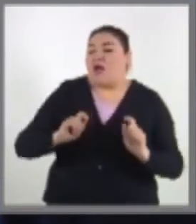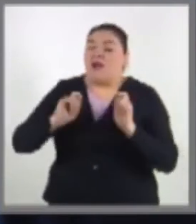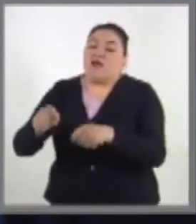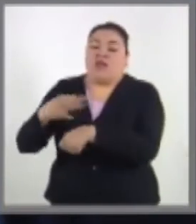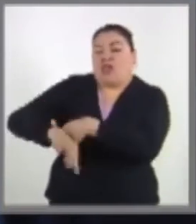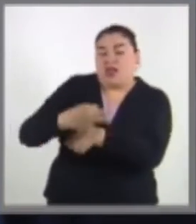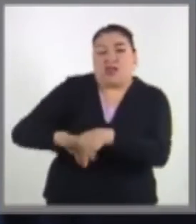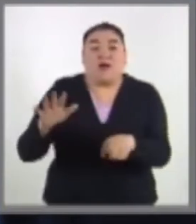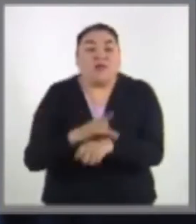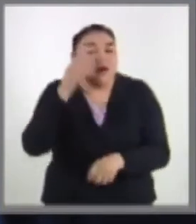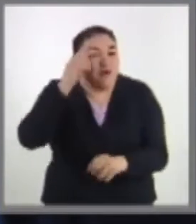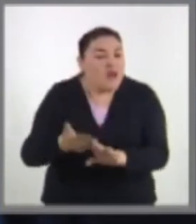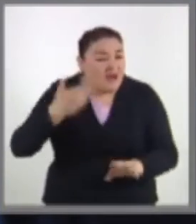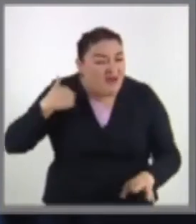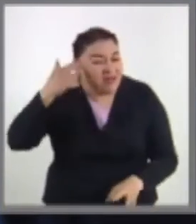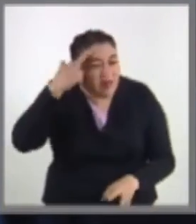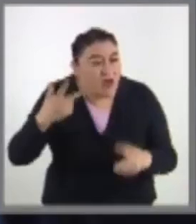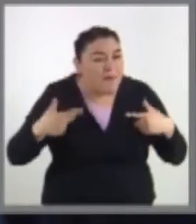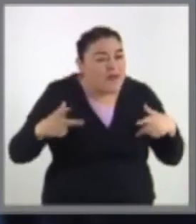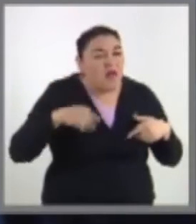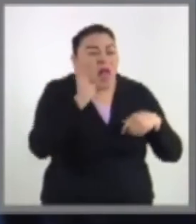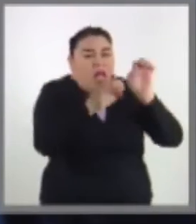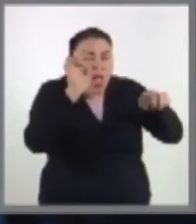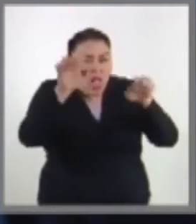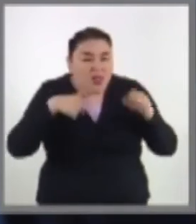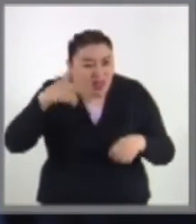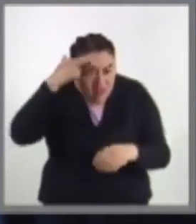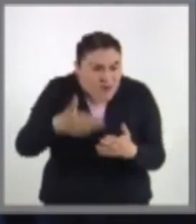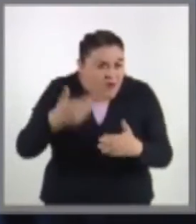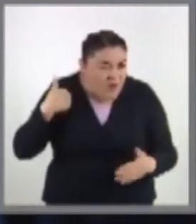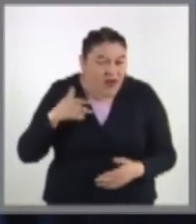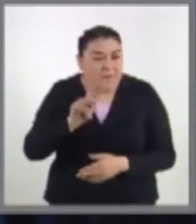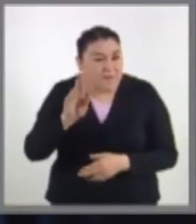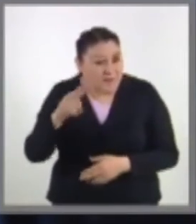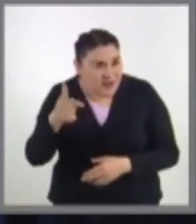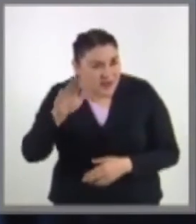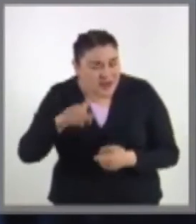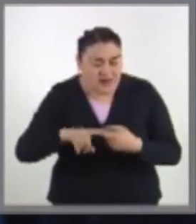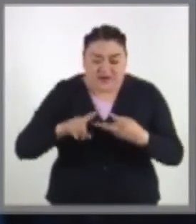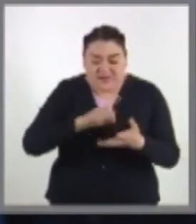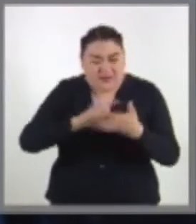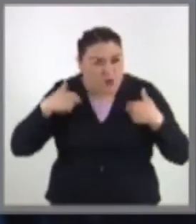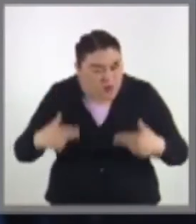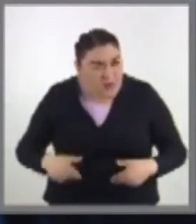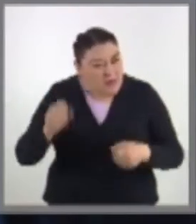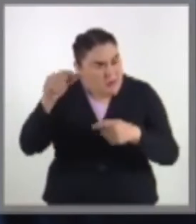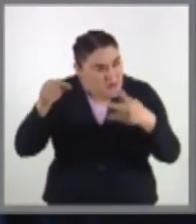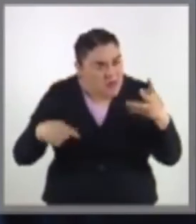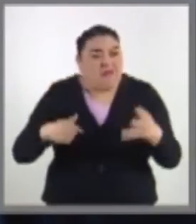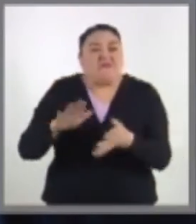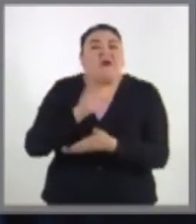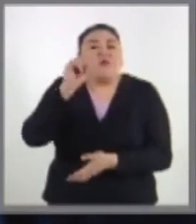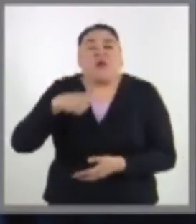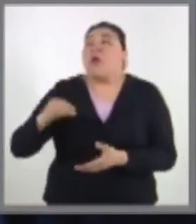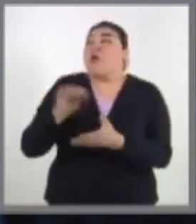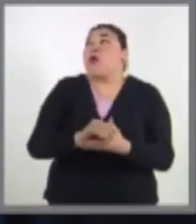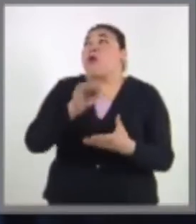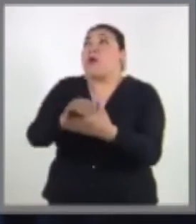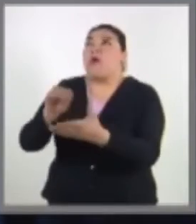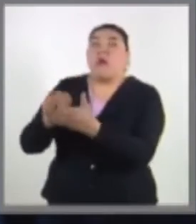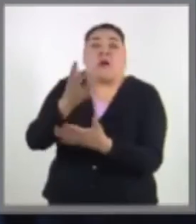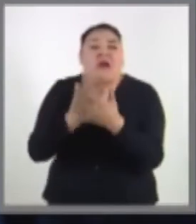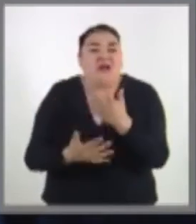eso tuvieron acéfalas todas las instituciones de la Procuraduría en materia de derechos humanos. Por eso son omisos, por eso